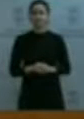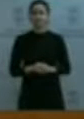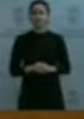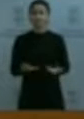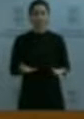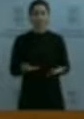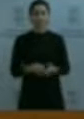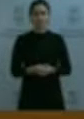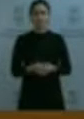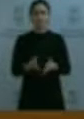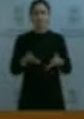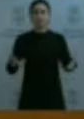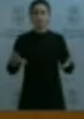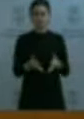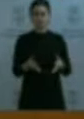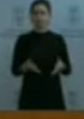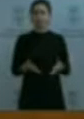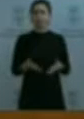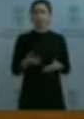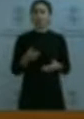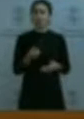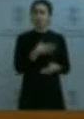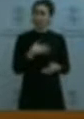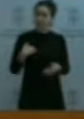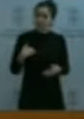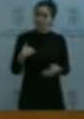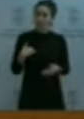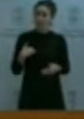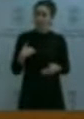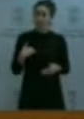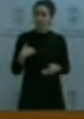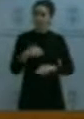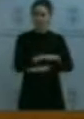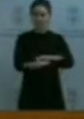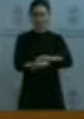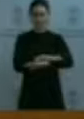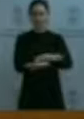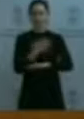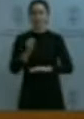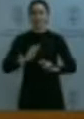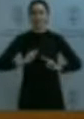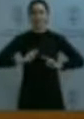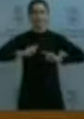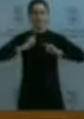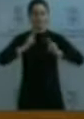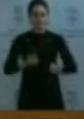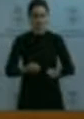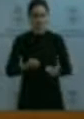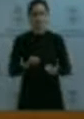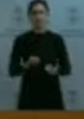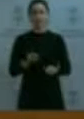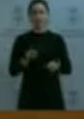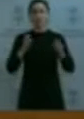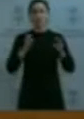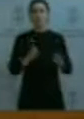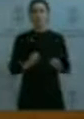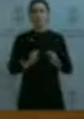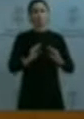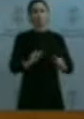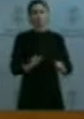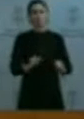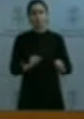queremos que la Administración responda en toda su dimensión. Bien,